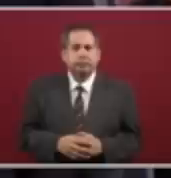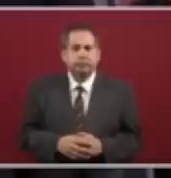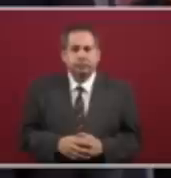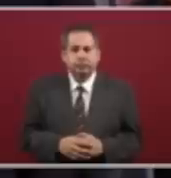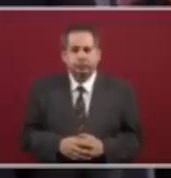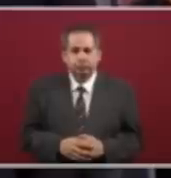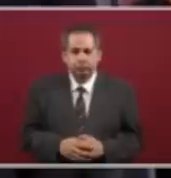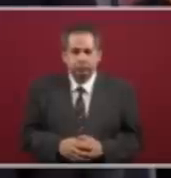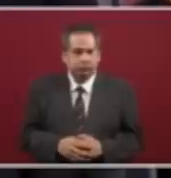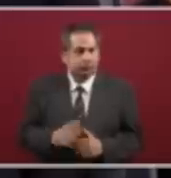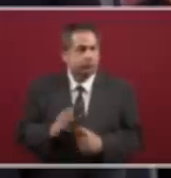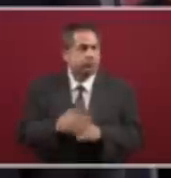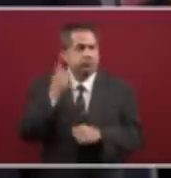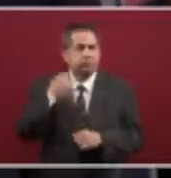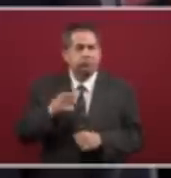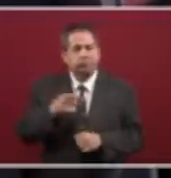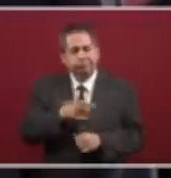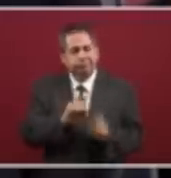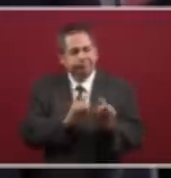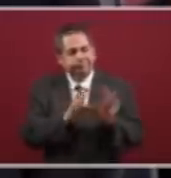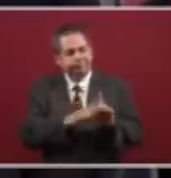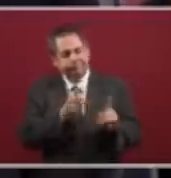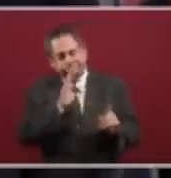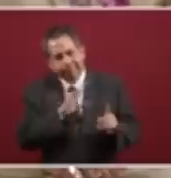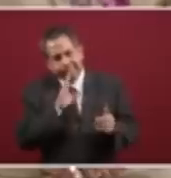originaron estas desgracias